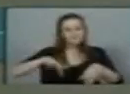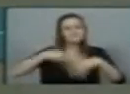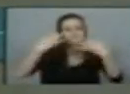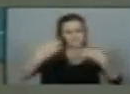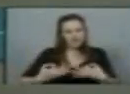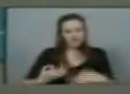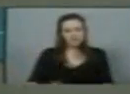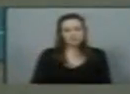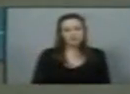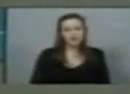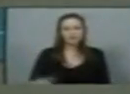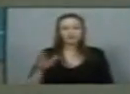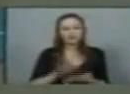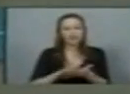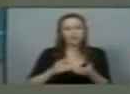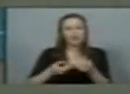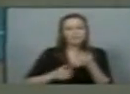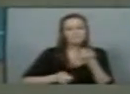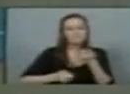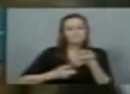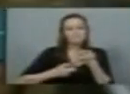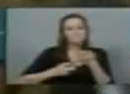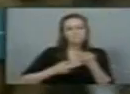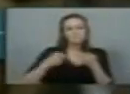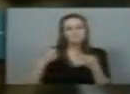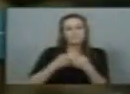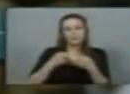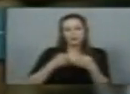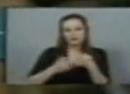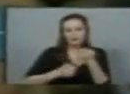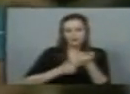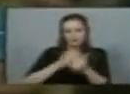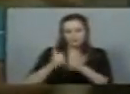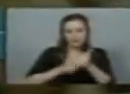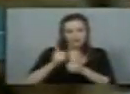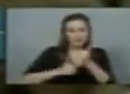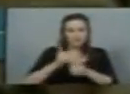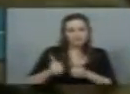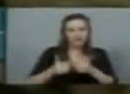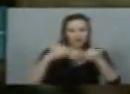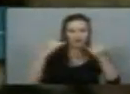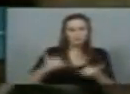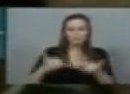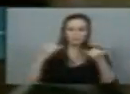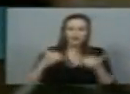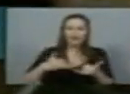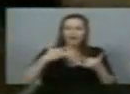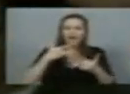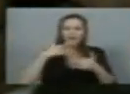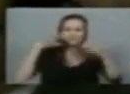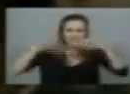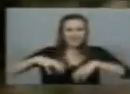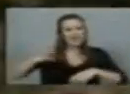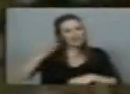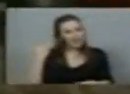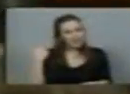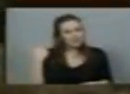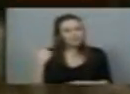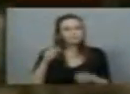la adquisición de esa empresa por parte del señor Mañeto estuvo manchada en sangre, como